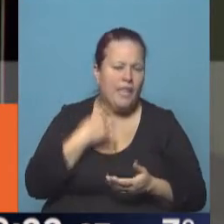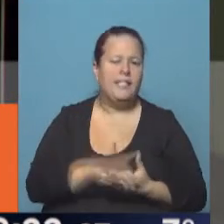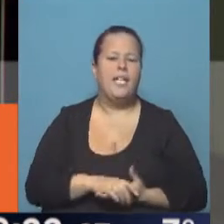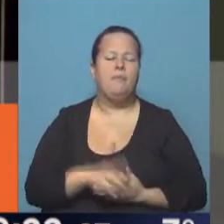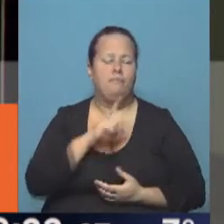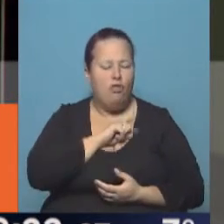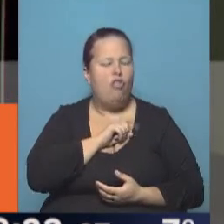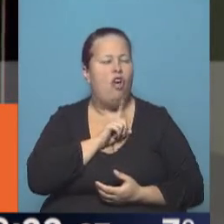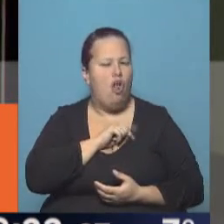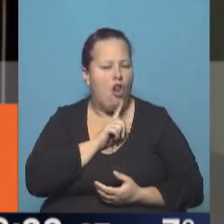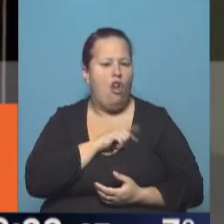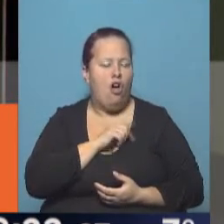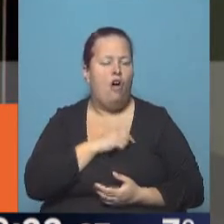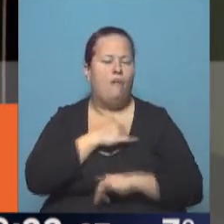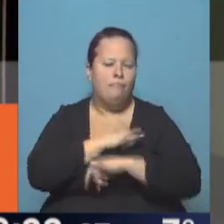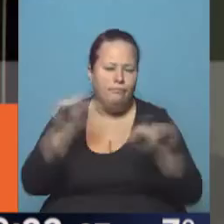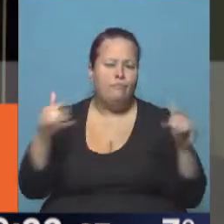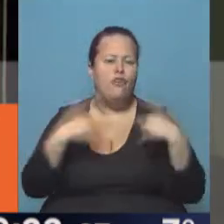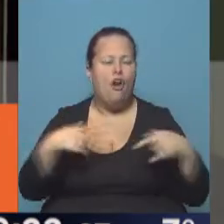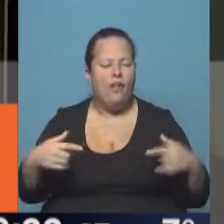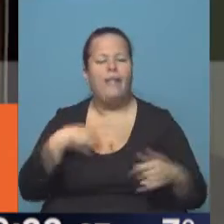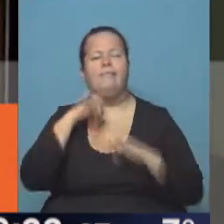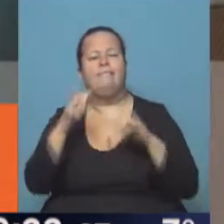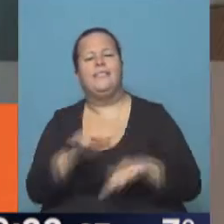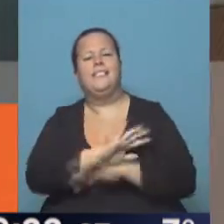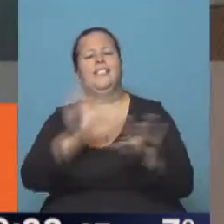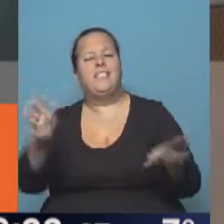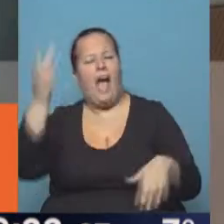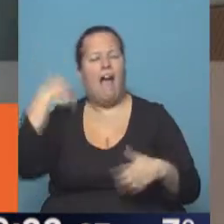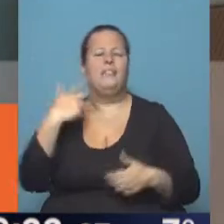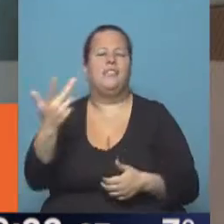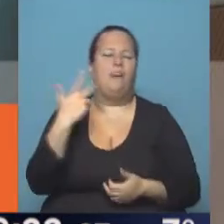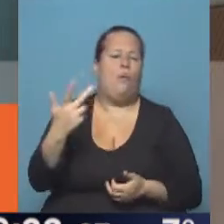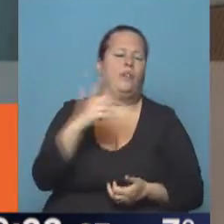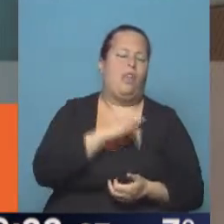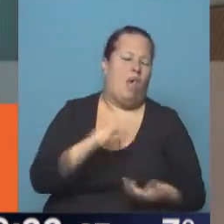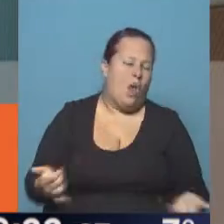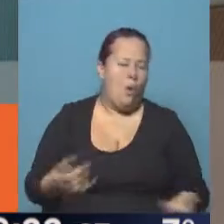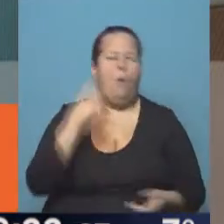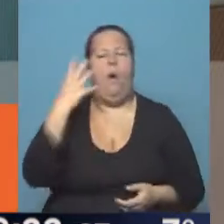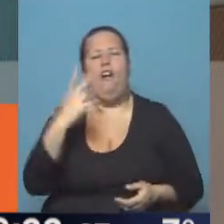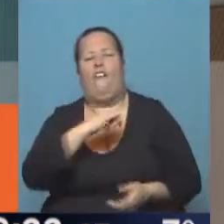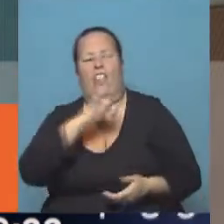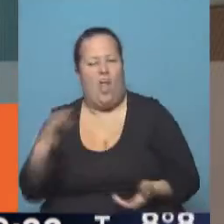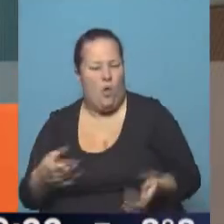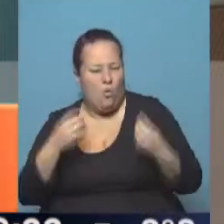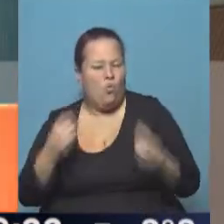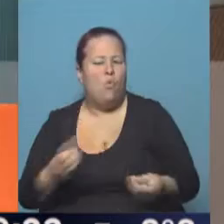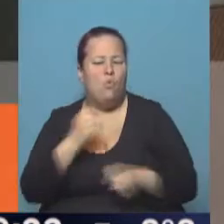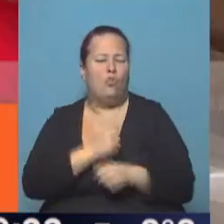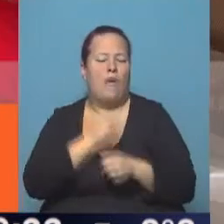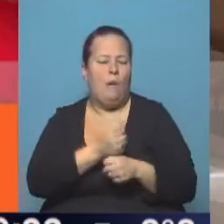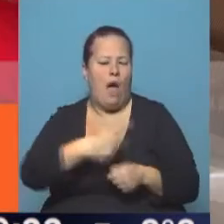nos duele cuando comunicamos las noticias decir, ya había hecho 3 veces la denuncia, 4 veces. ¿Cómo